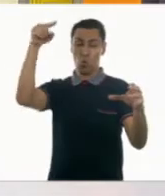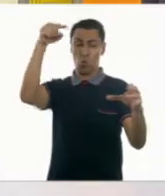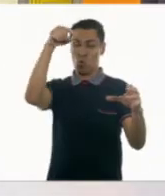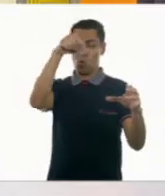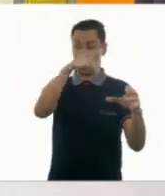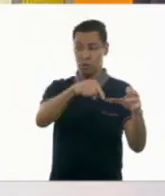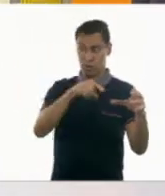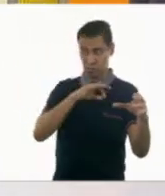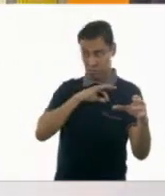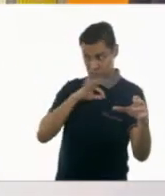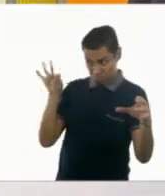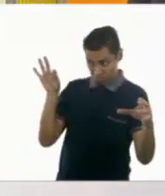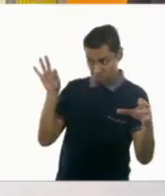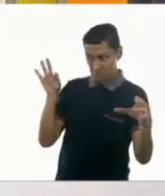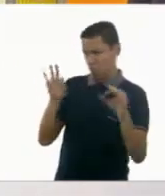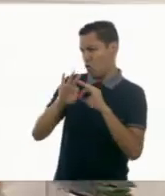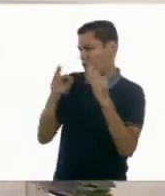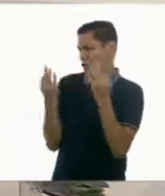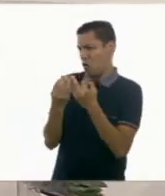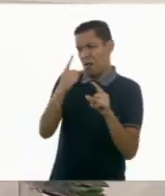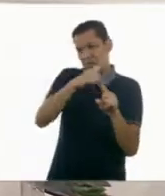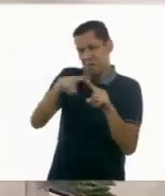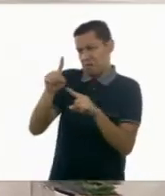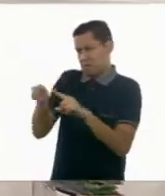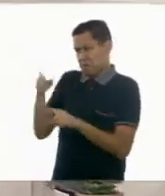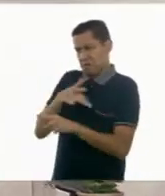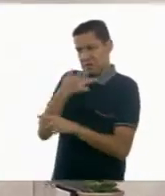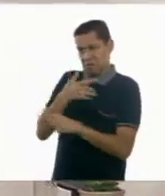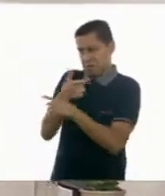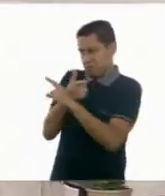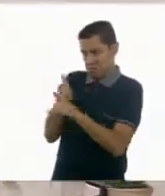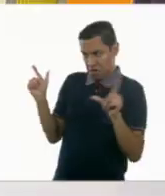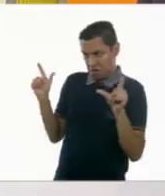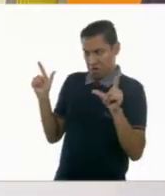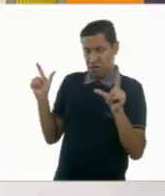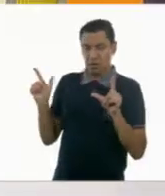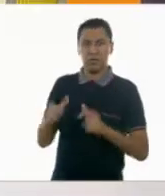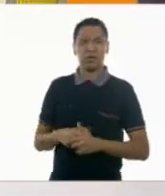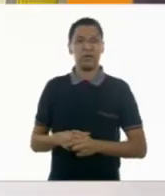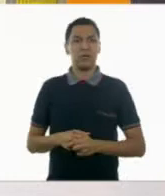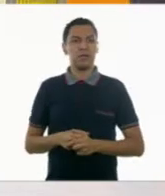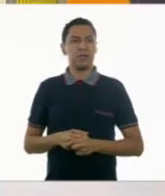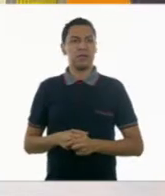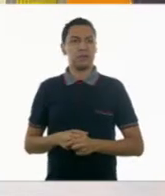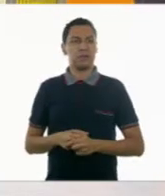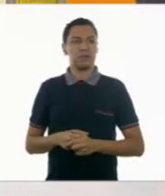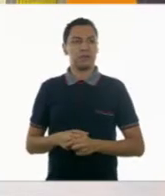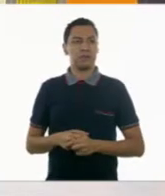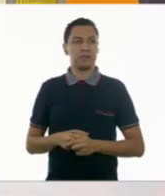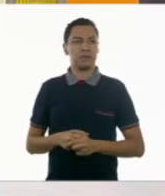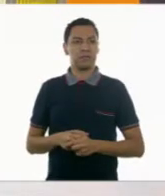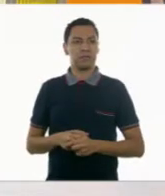Ok. De las formas que quieras, tienen que ser diferentes todas. La primera, a ver.